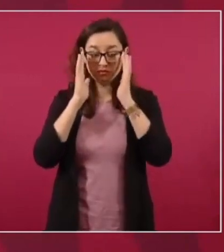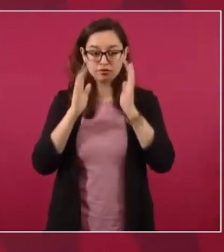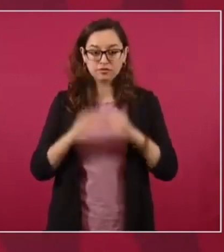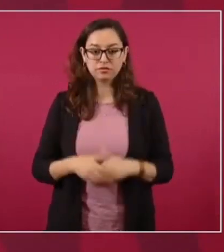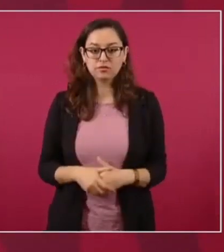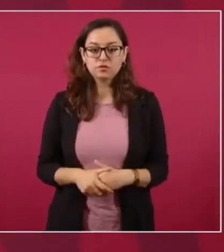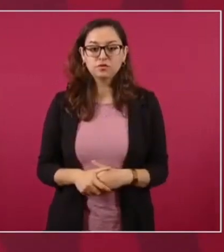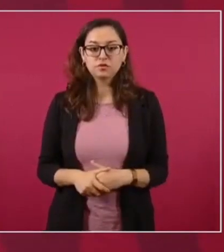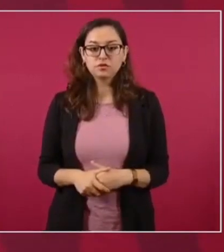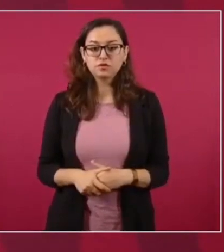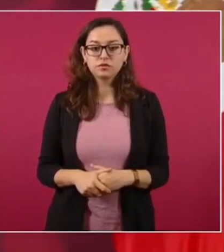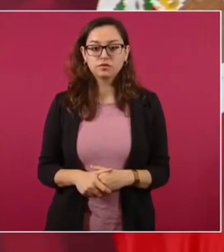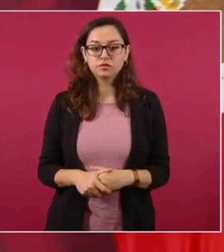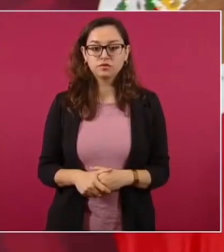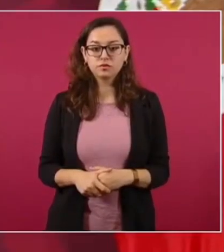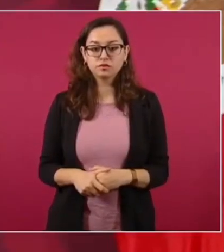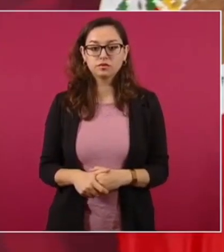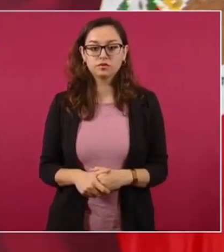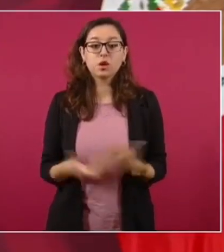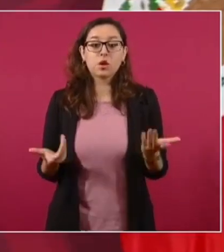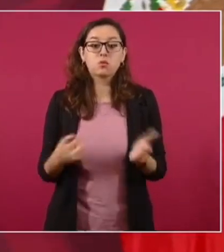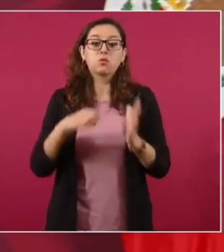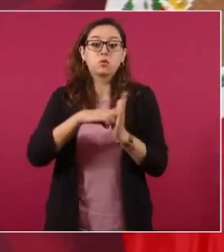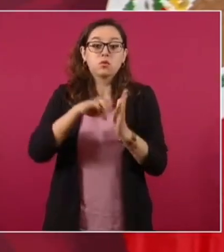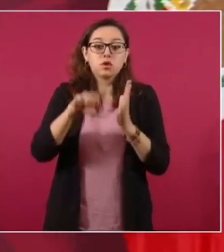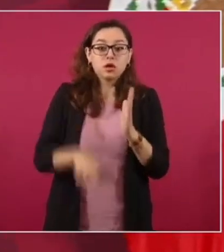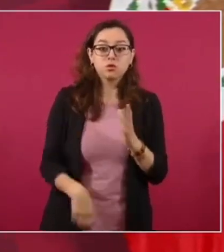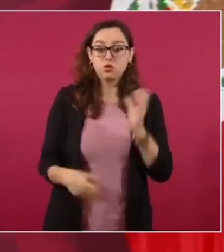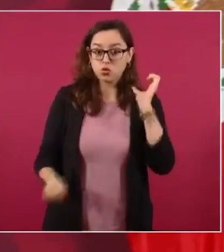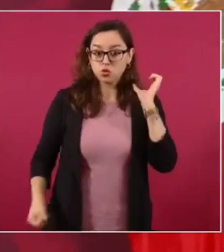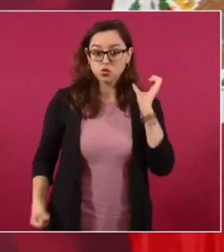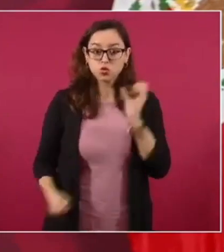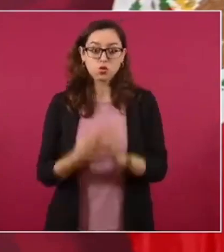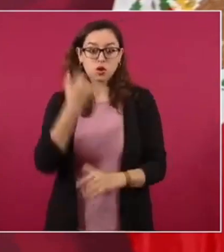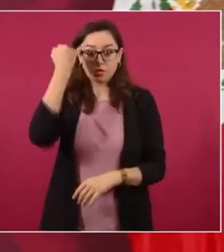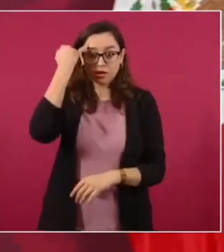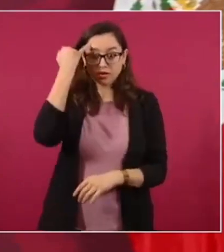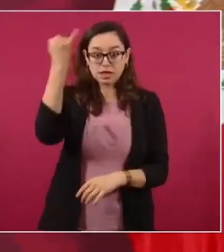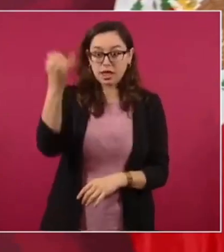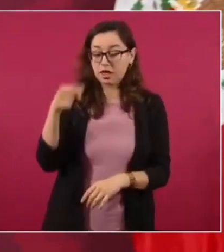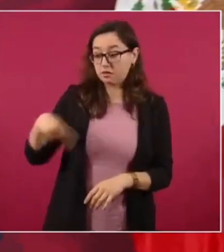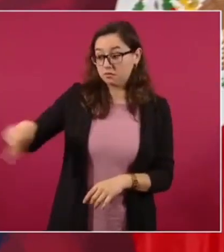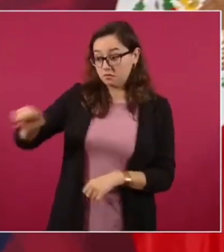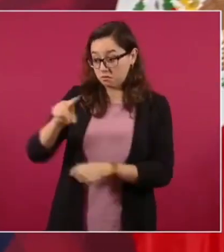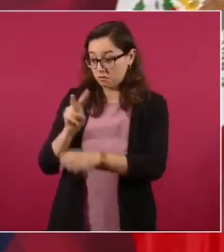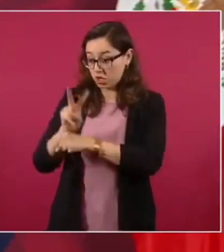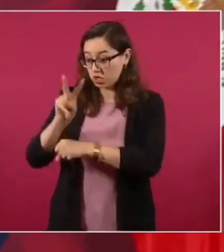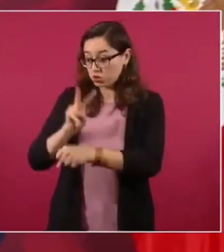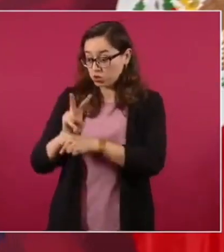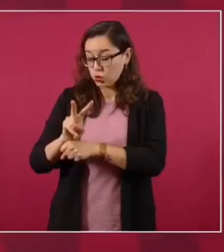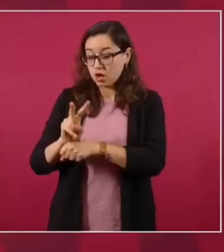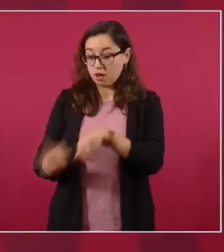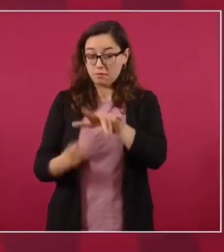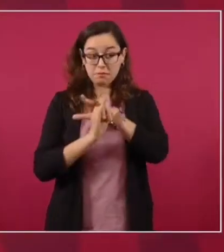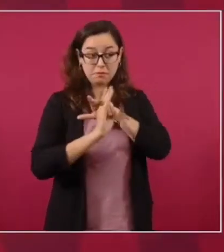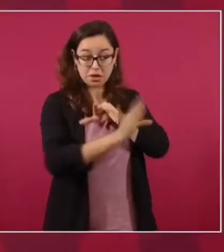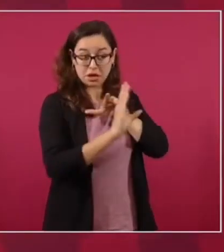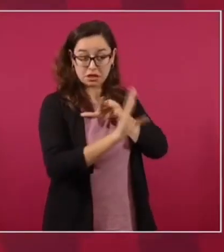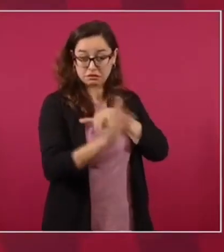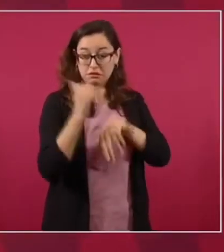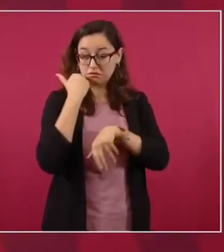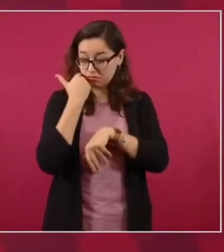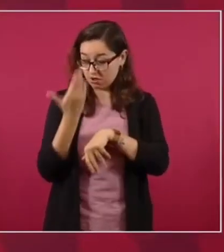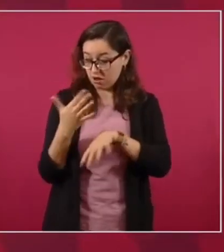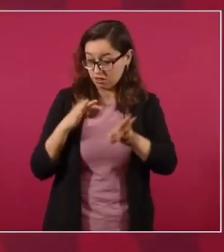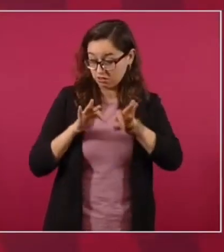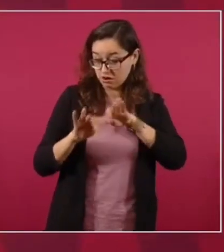haya un flujo ordenado de venezolanos que quieren estar en Estados